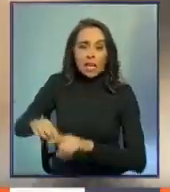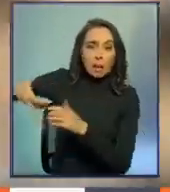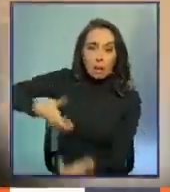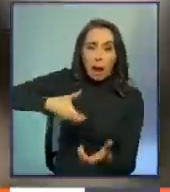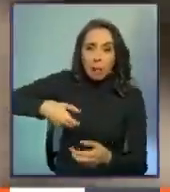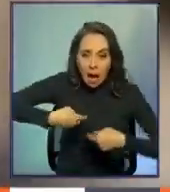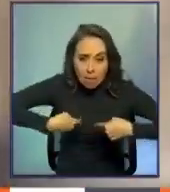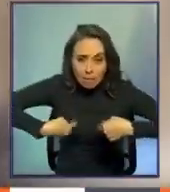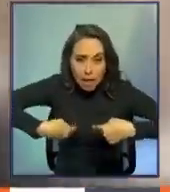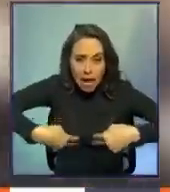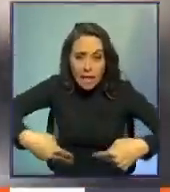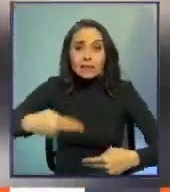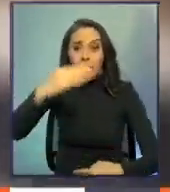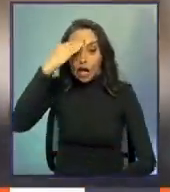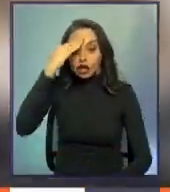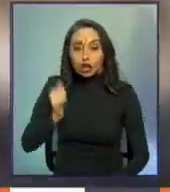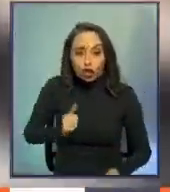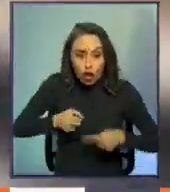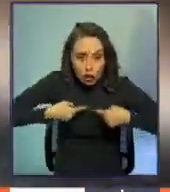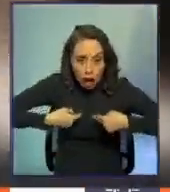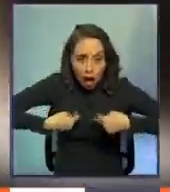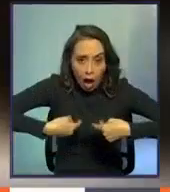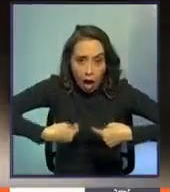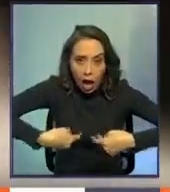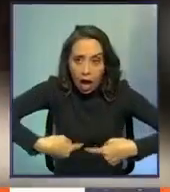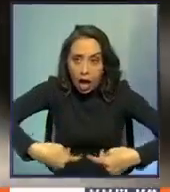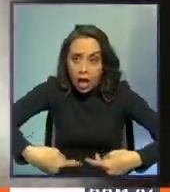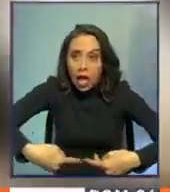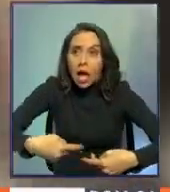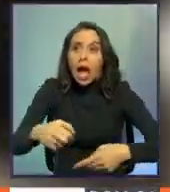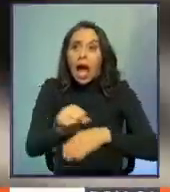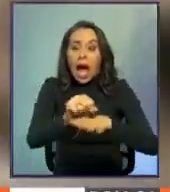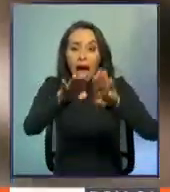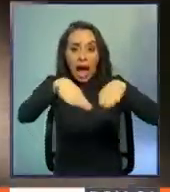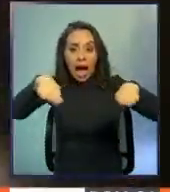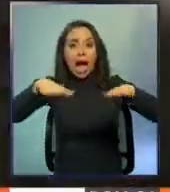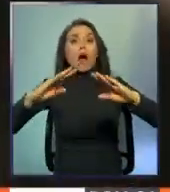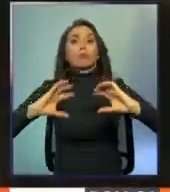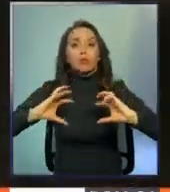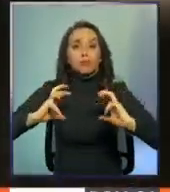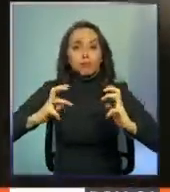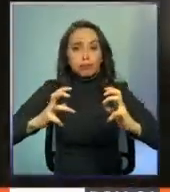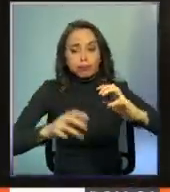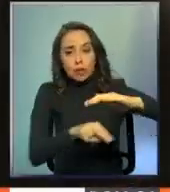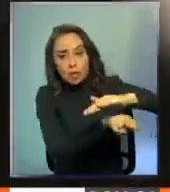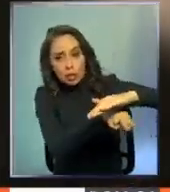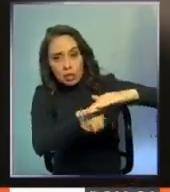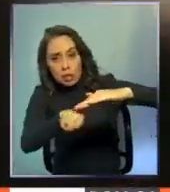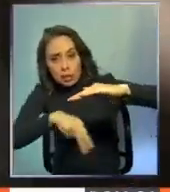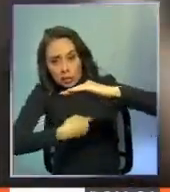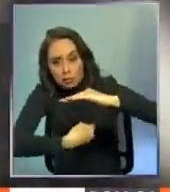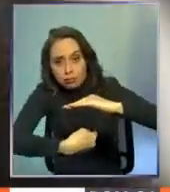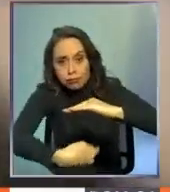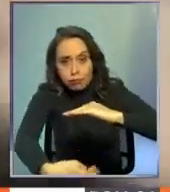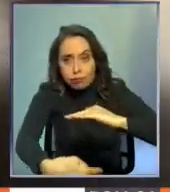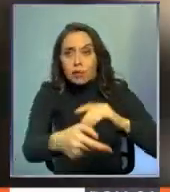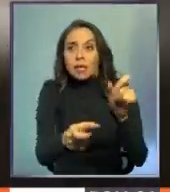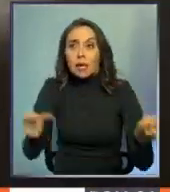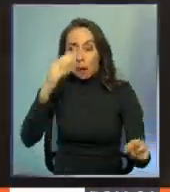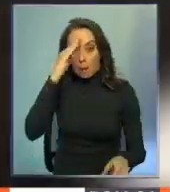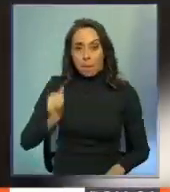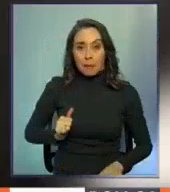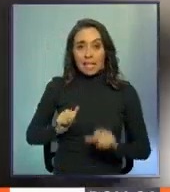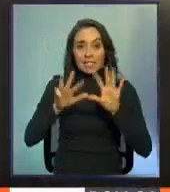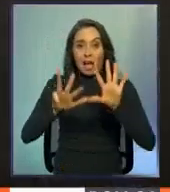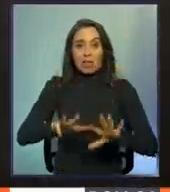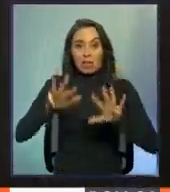El video muestra a los soldados arrastrándose debajo de dos vehículos de combate, mientras que el resto del personal militar, compuesto por